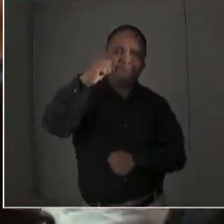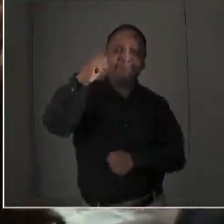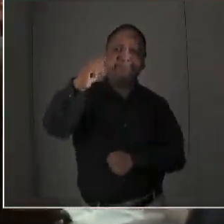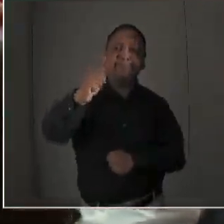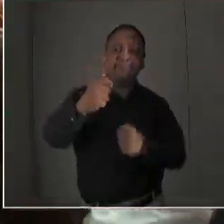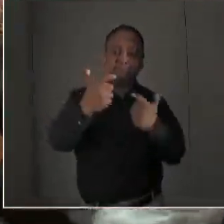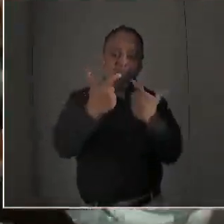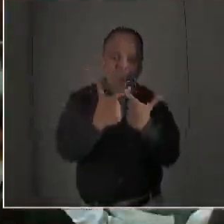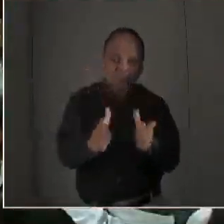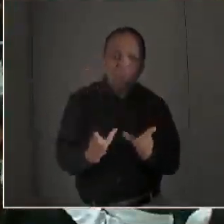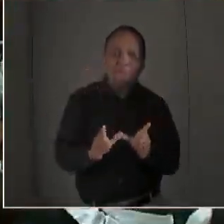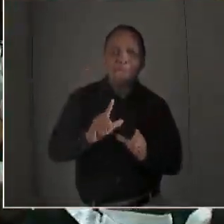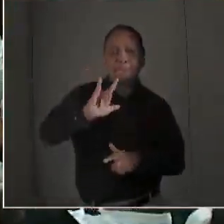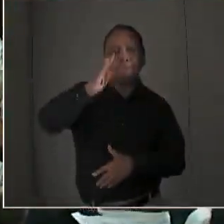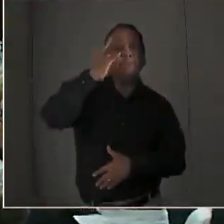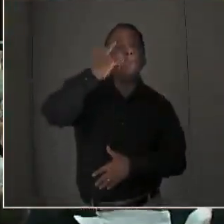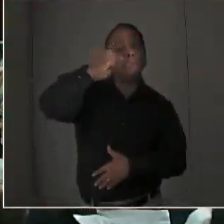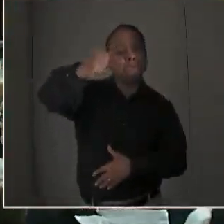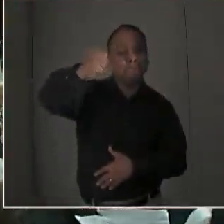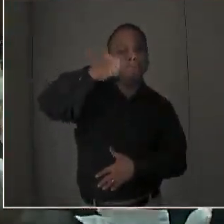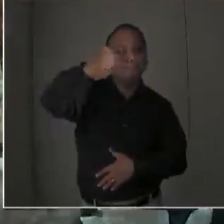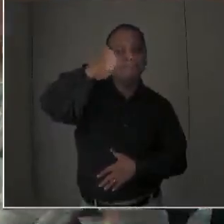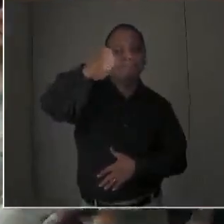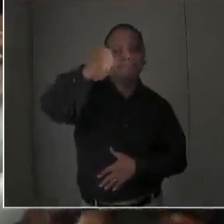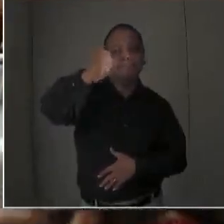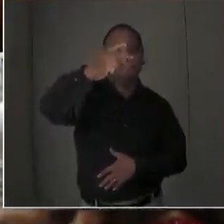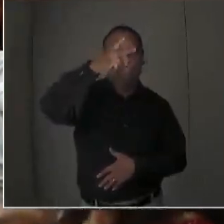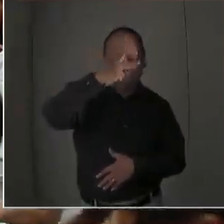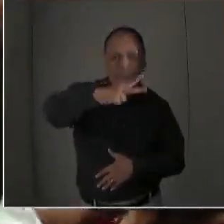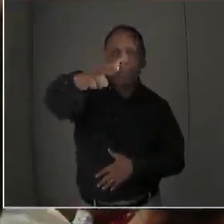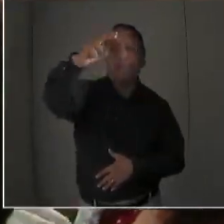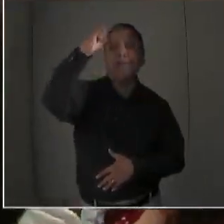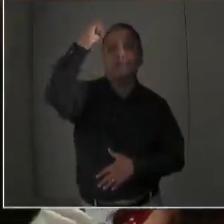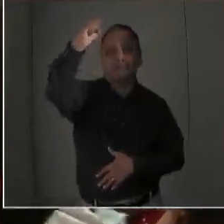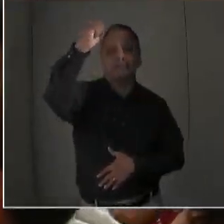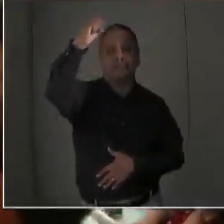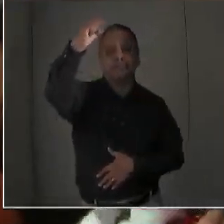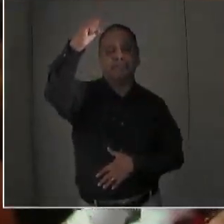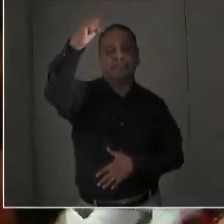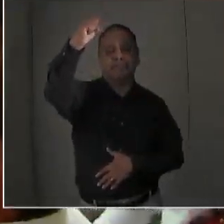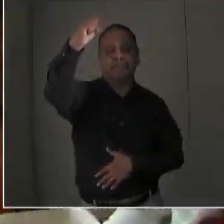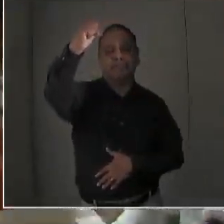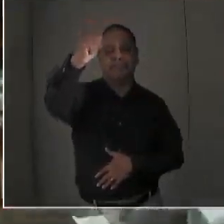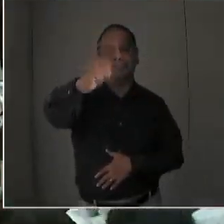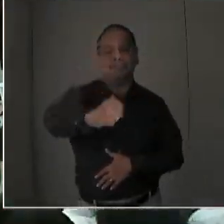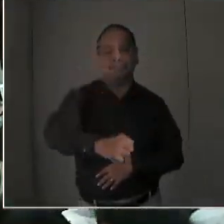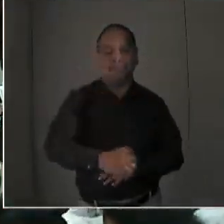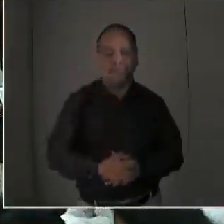Campeche! ¡Que viva México! Muchas gracias.